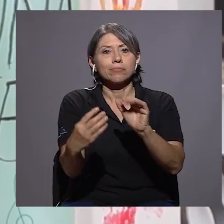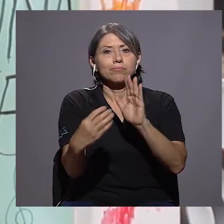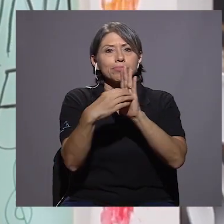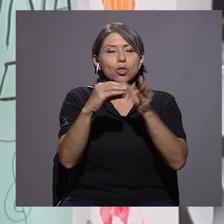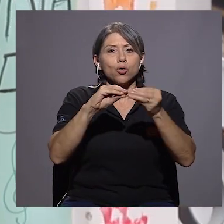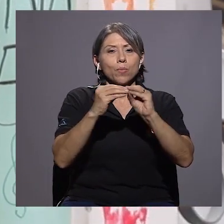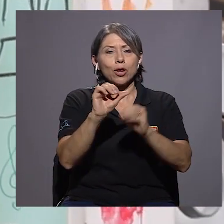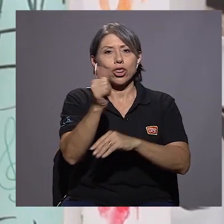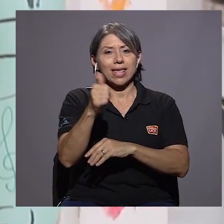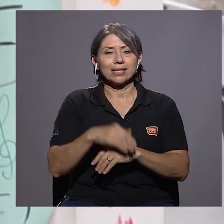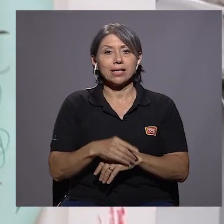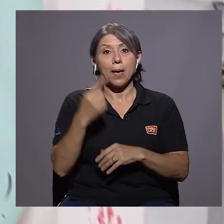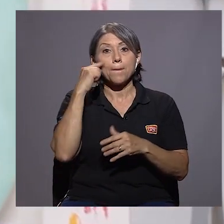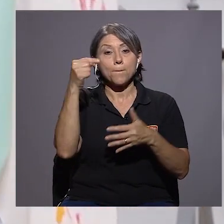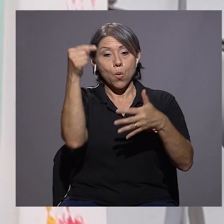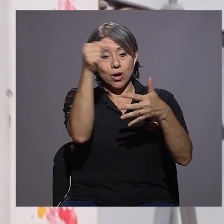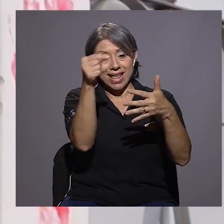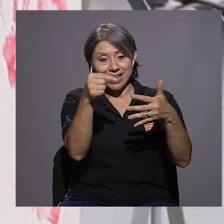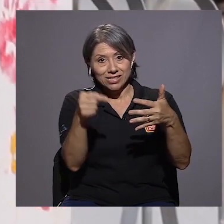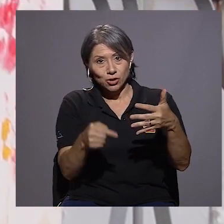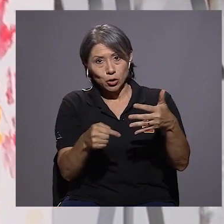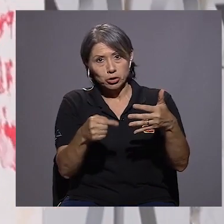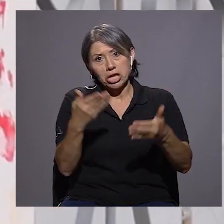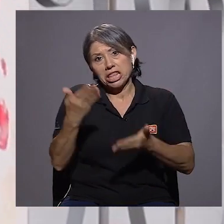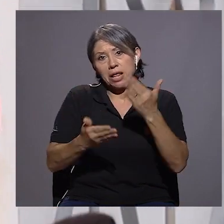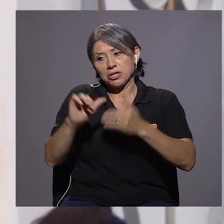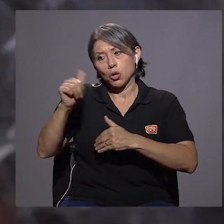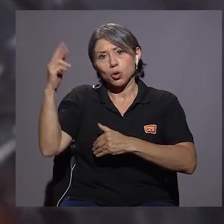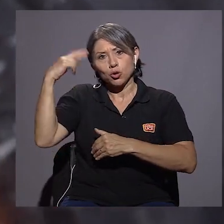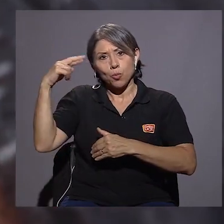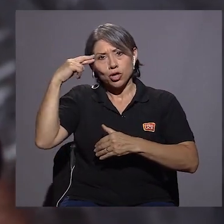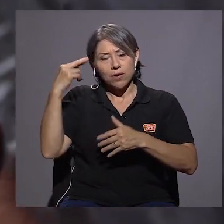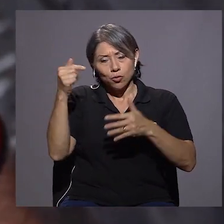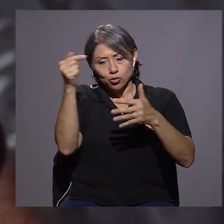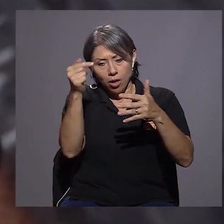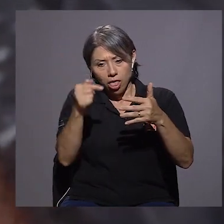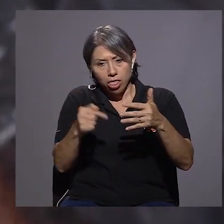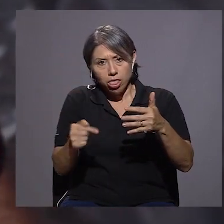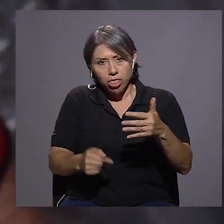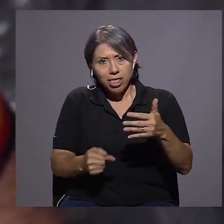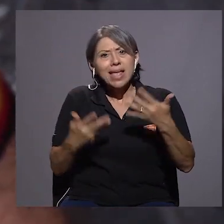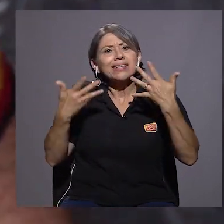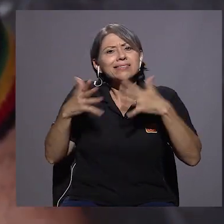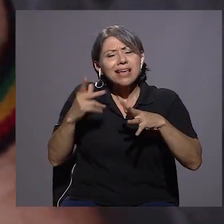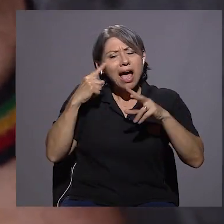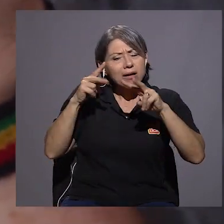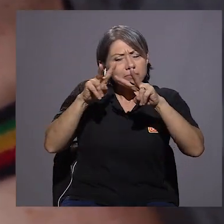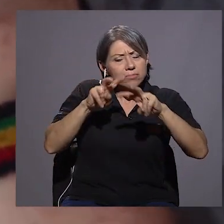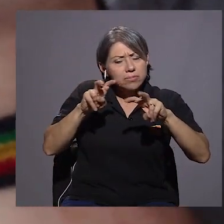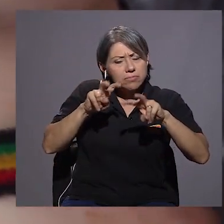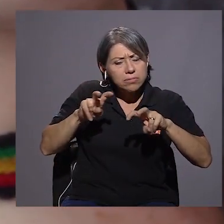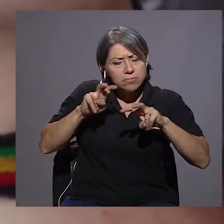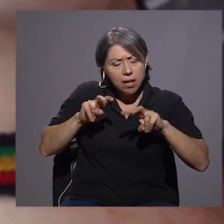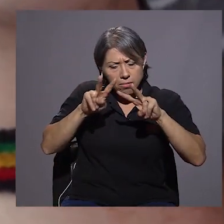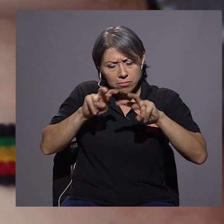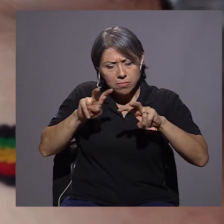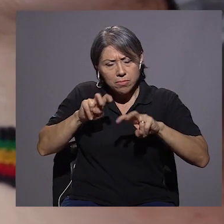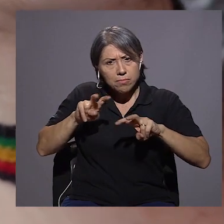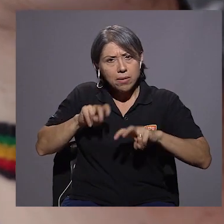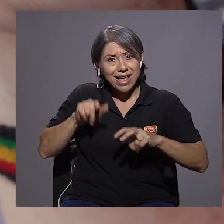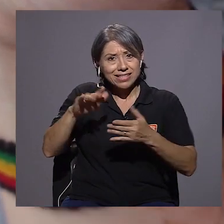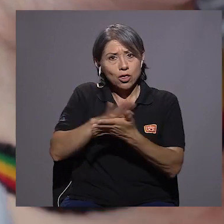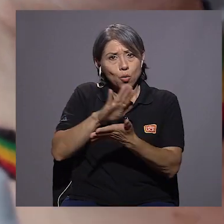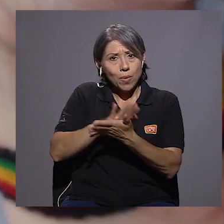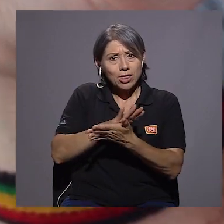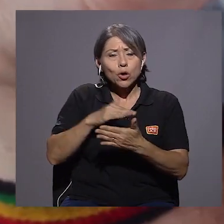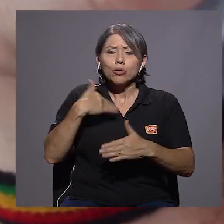10. Por estos y probablemente varios otros motivos que al darse el respectivo análisis